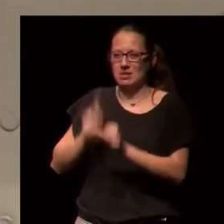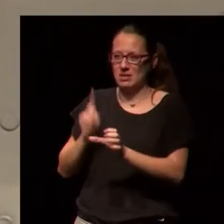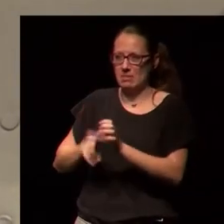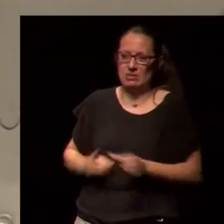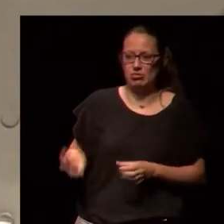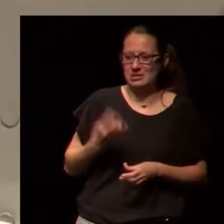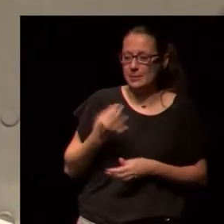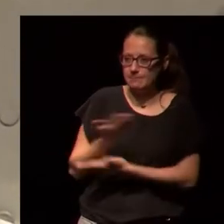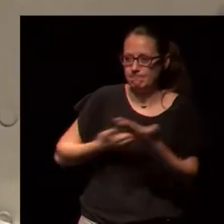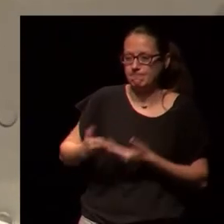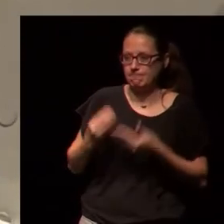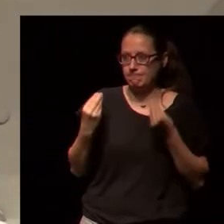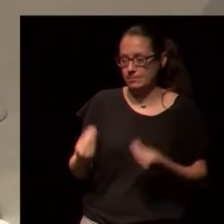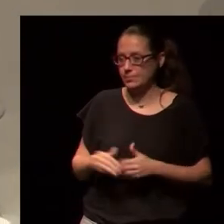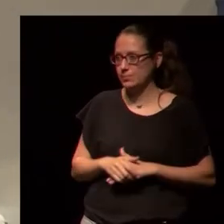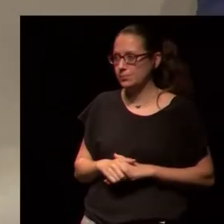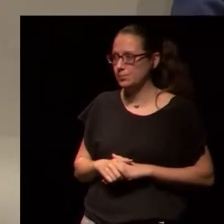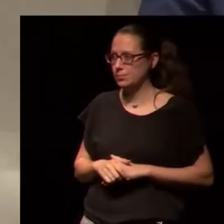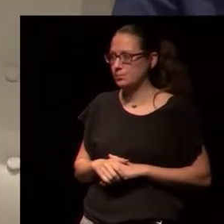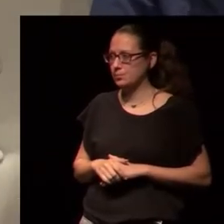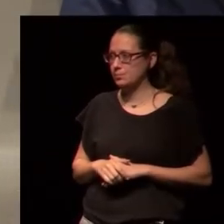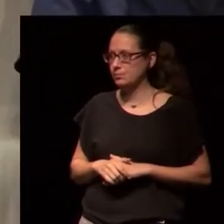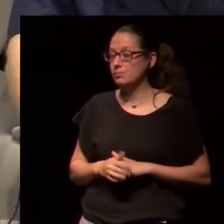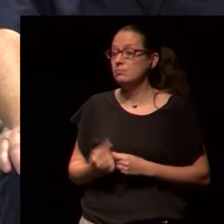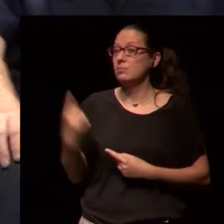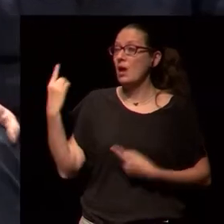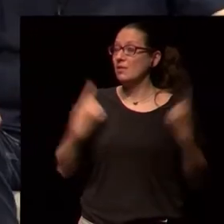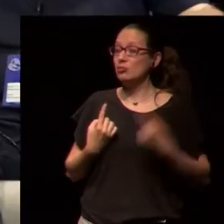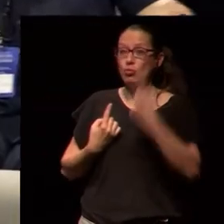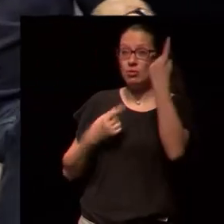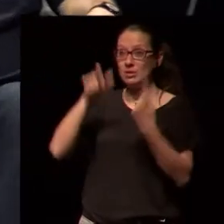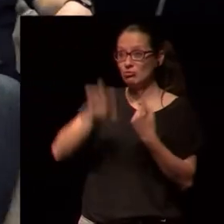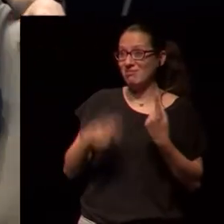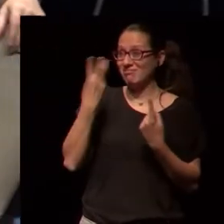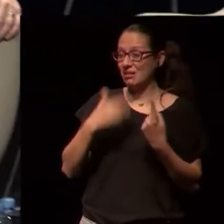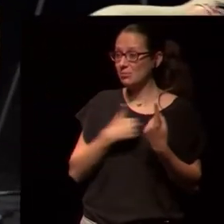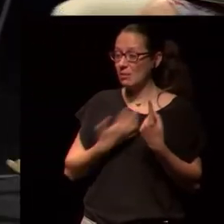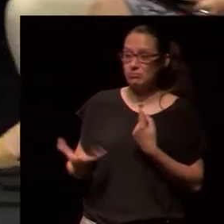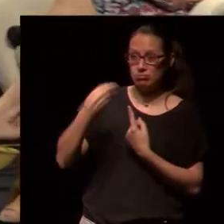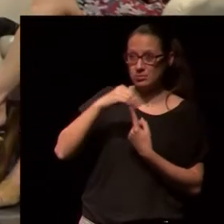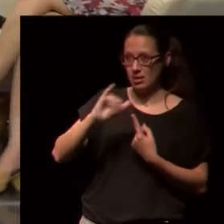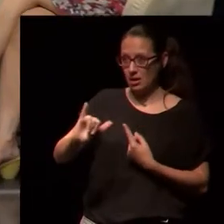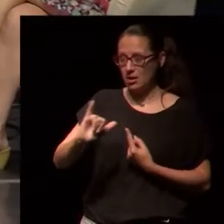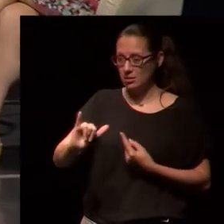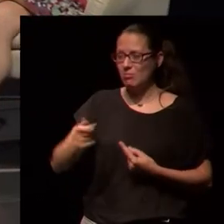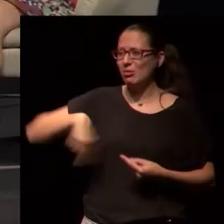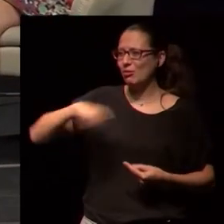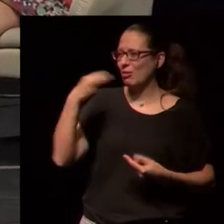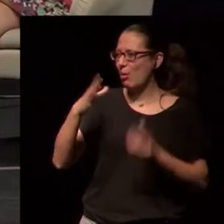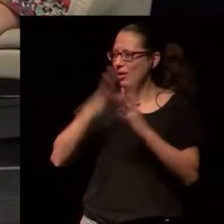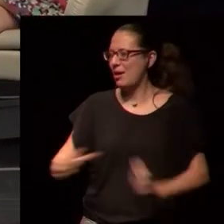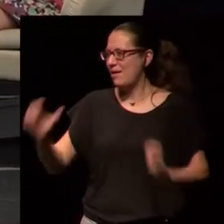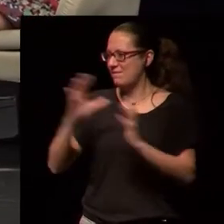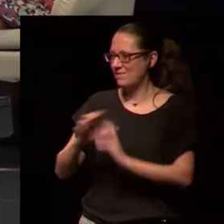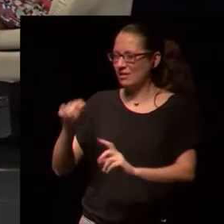A veces, una persona es las tres cosas. Tendríamos que ser ambiciosos y pensar en qué es el valor